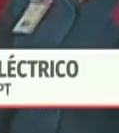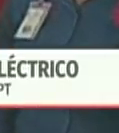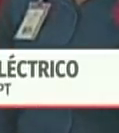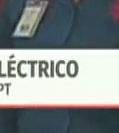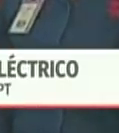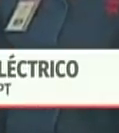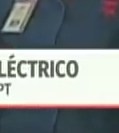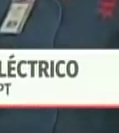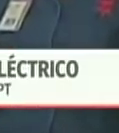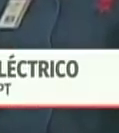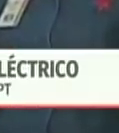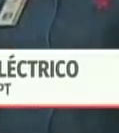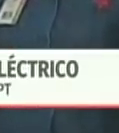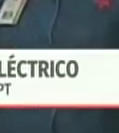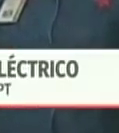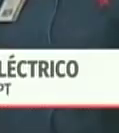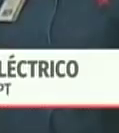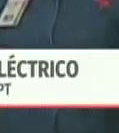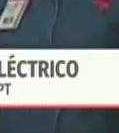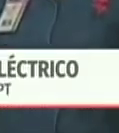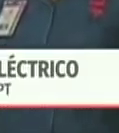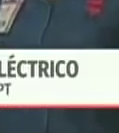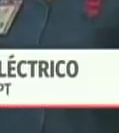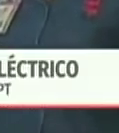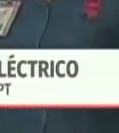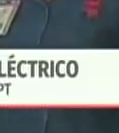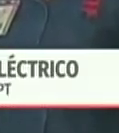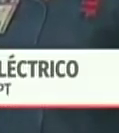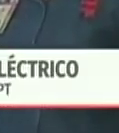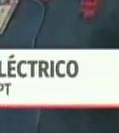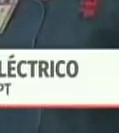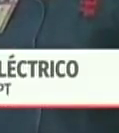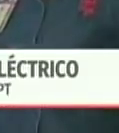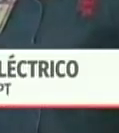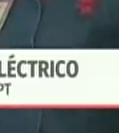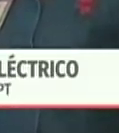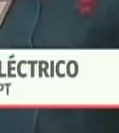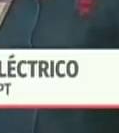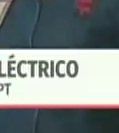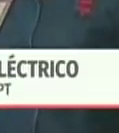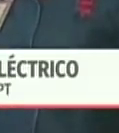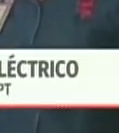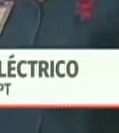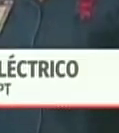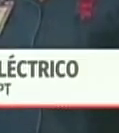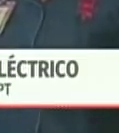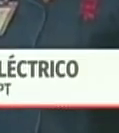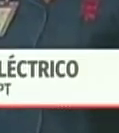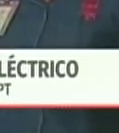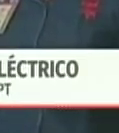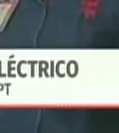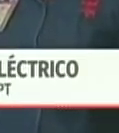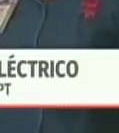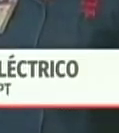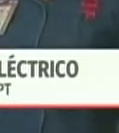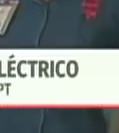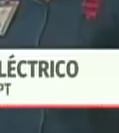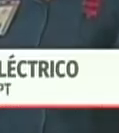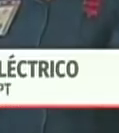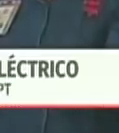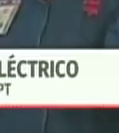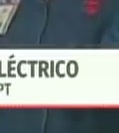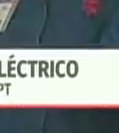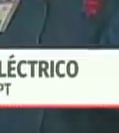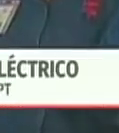para no alentar a ese enemigo extremista, destructor, cipayo, lacayo y rastrojero que pretende destruir nuestra patria. Así nos lo han pedido